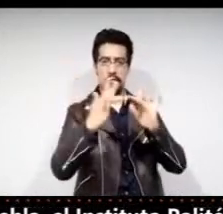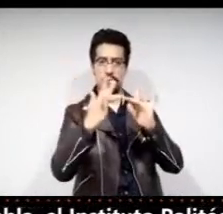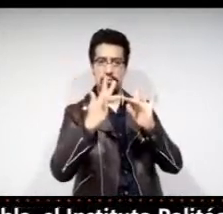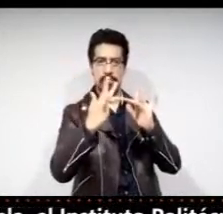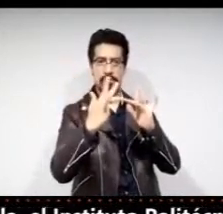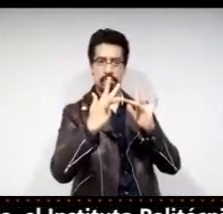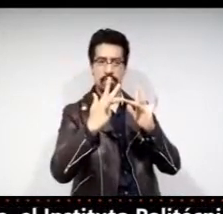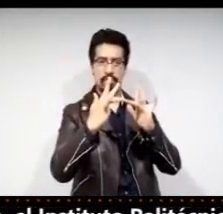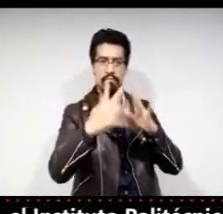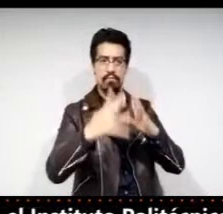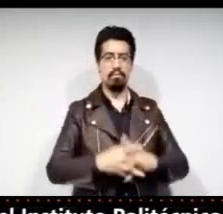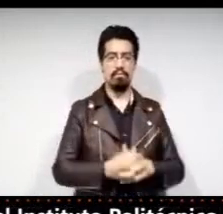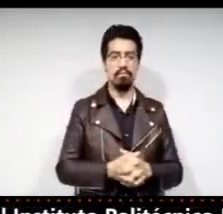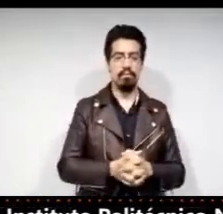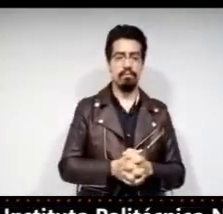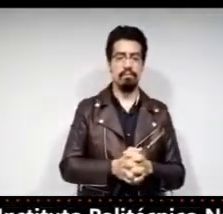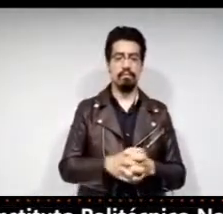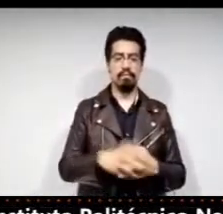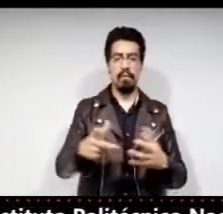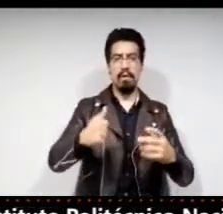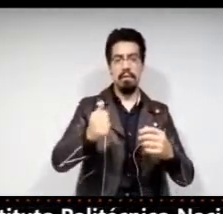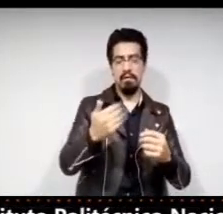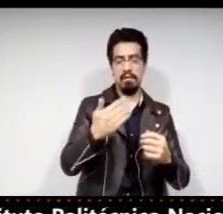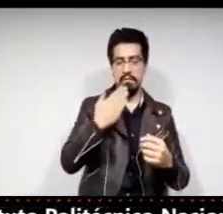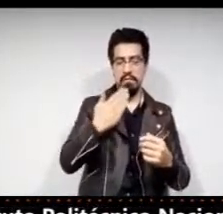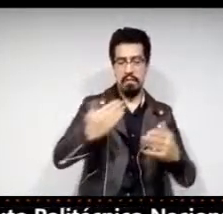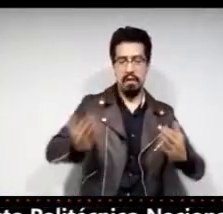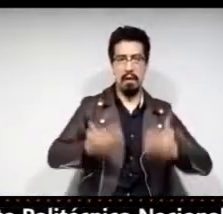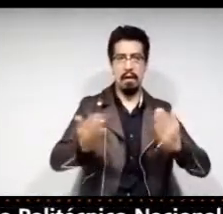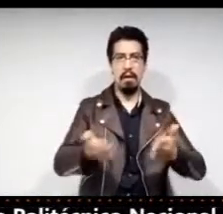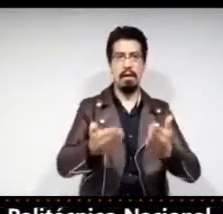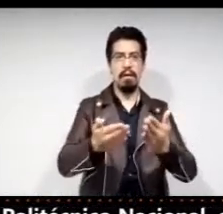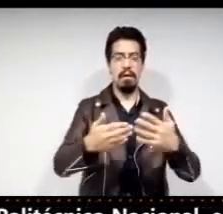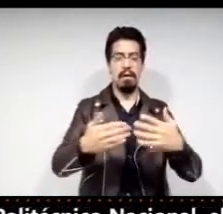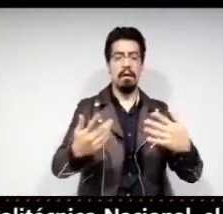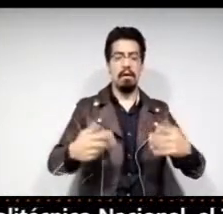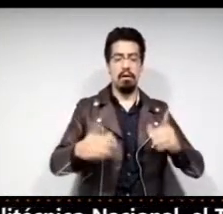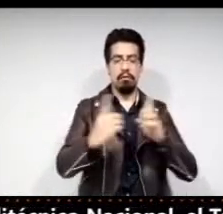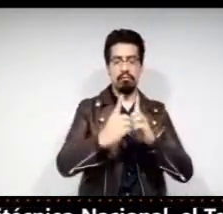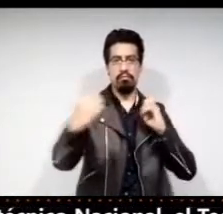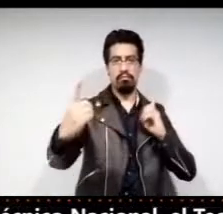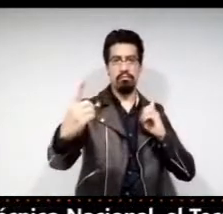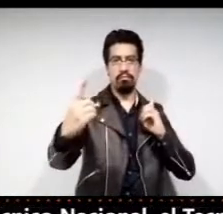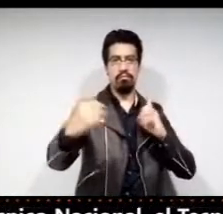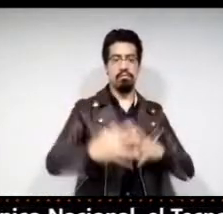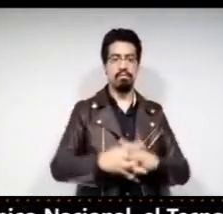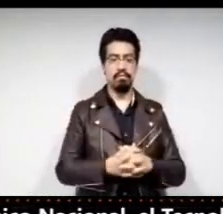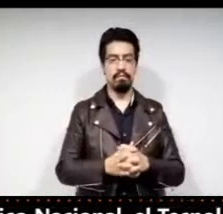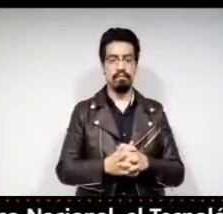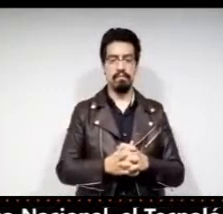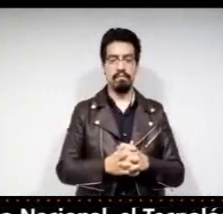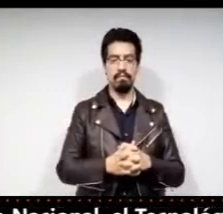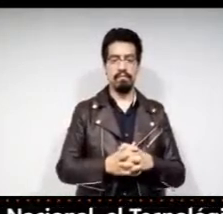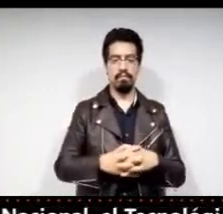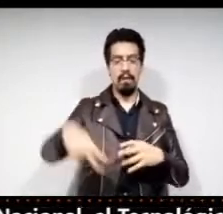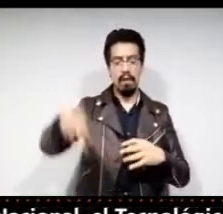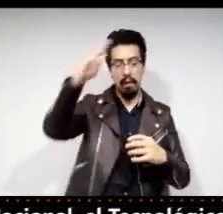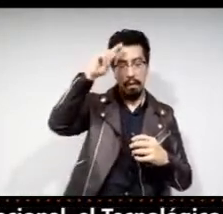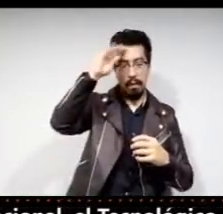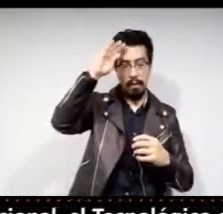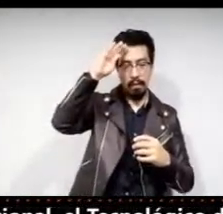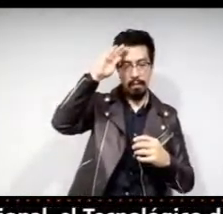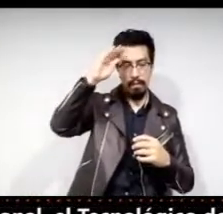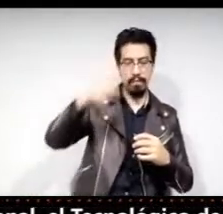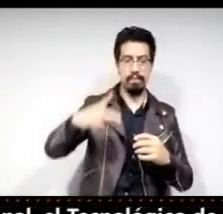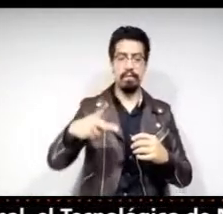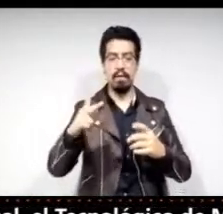instrumento institucional que tenemos para brindar formación a distancia, da un parteaguas en términos de ir pensando, pero nos